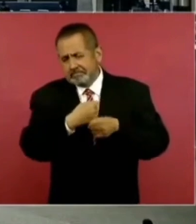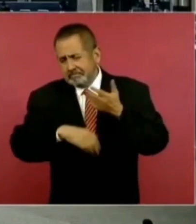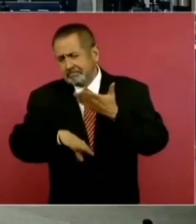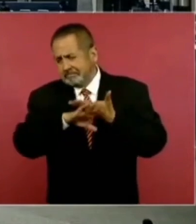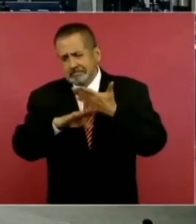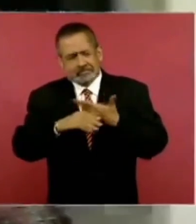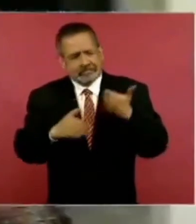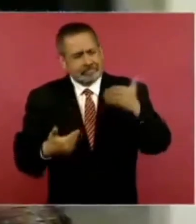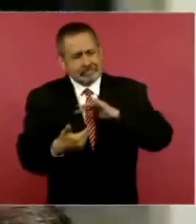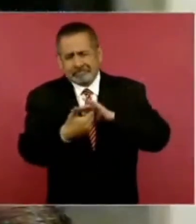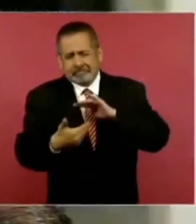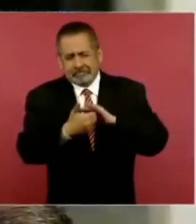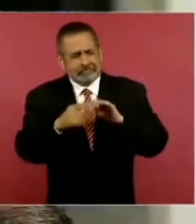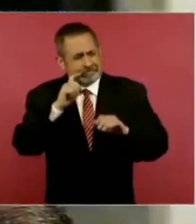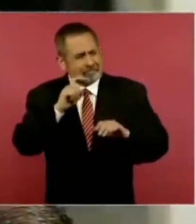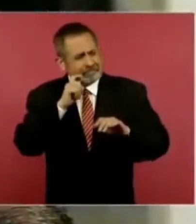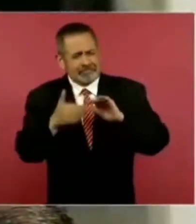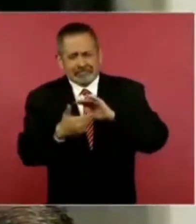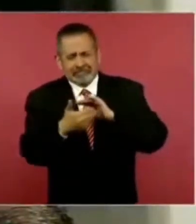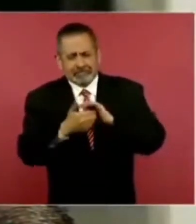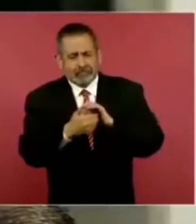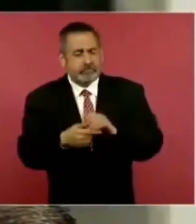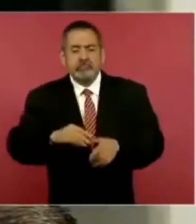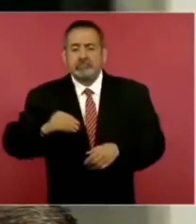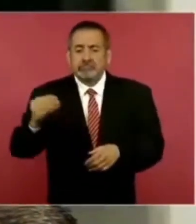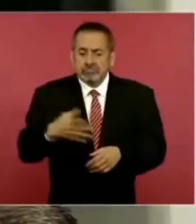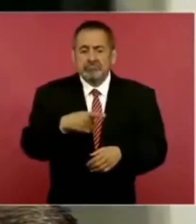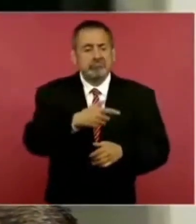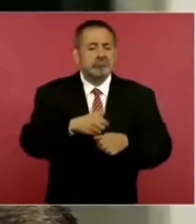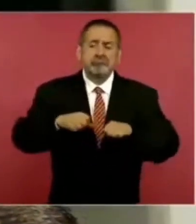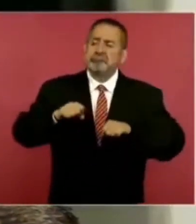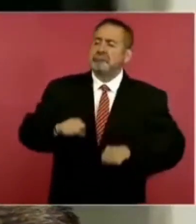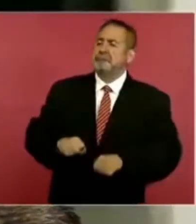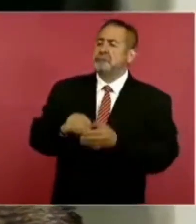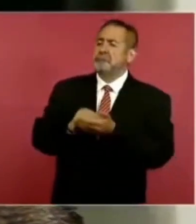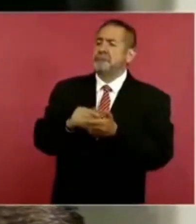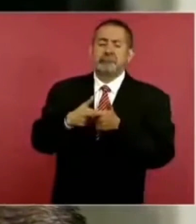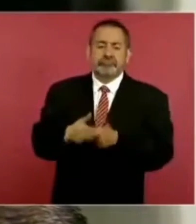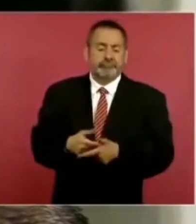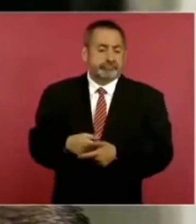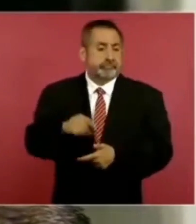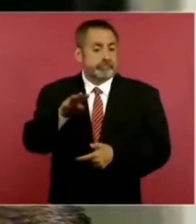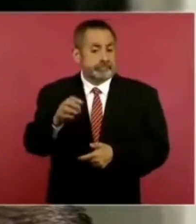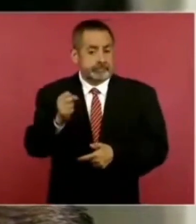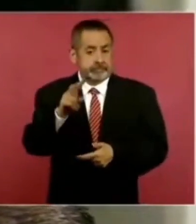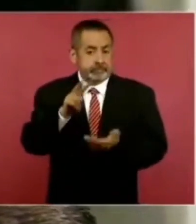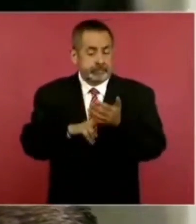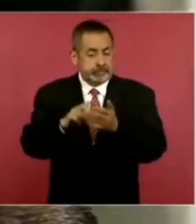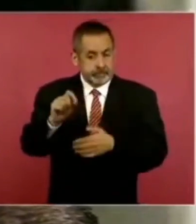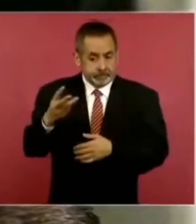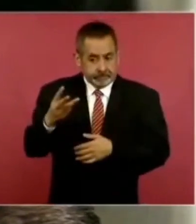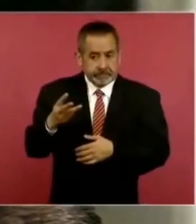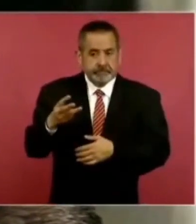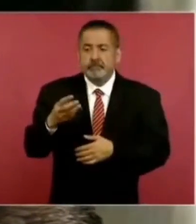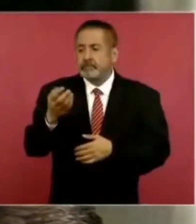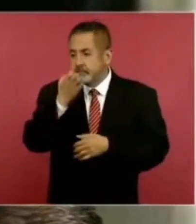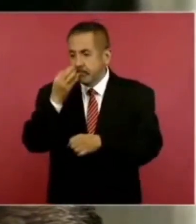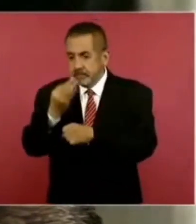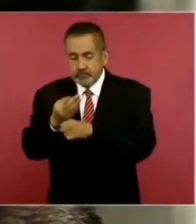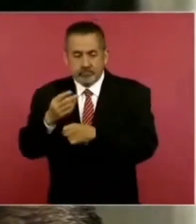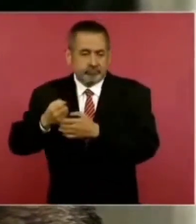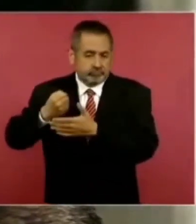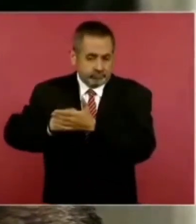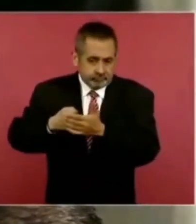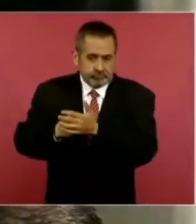acoso sexual y discriminación, pues seguía en el cargo. El 19 de septiembre de 2023, los estudiantes, activistas e